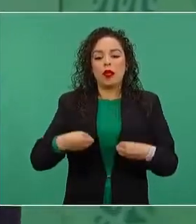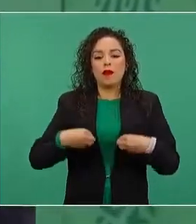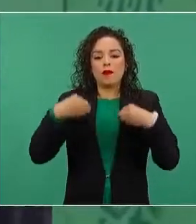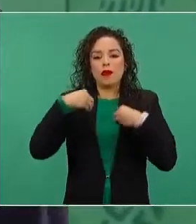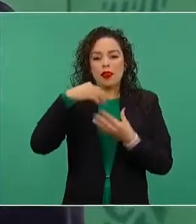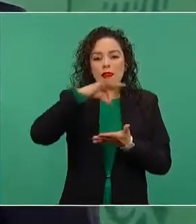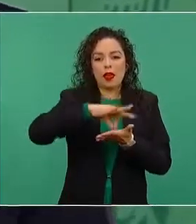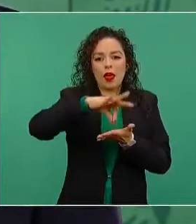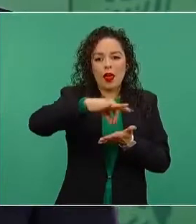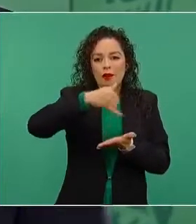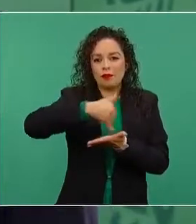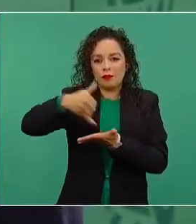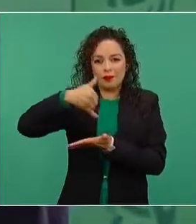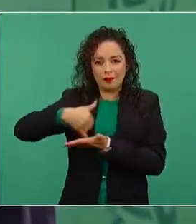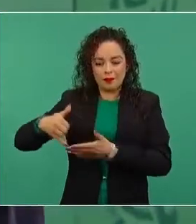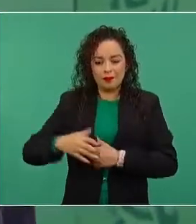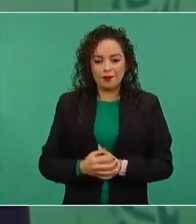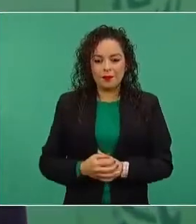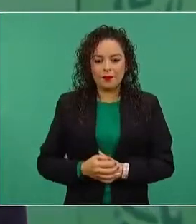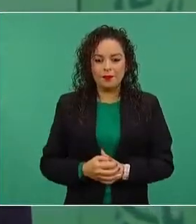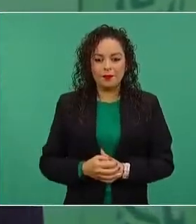Si un familiar